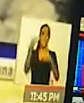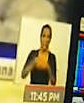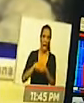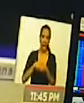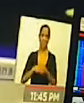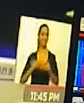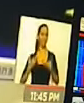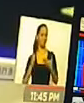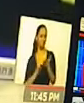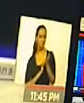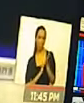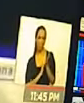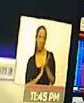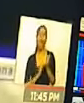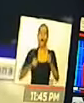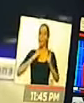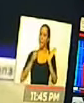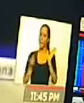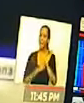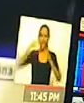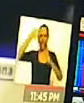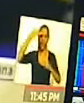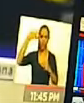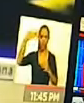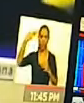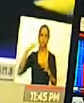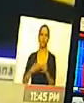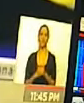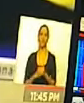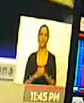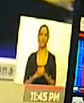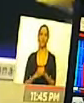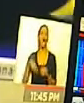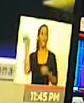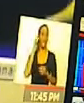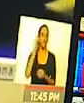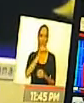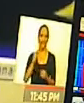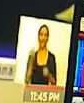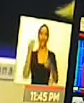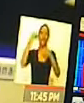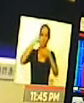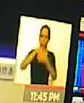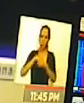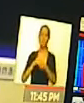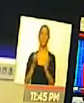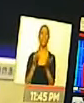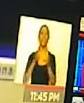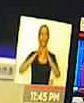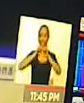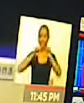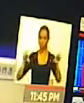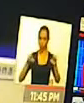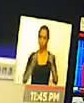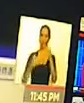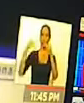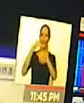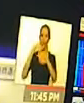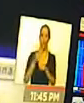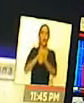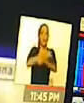ahora logra cumplirle el sueño a venezolanos excluidos de la educación superior, culminar